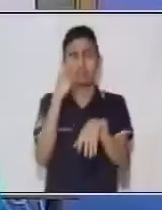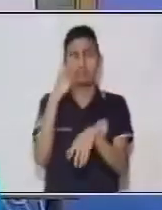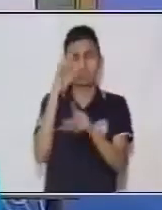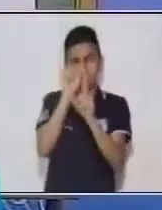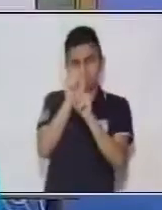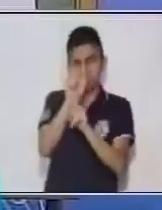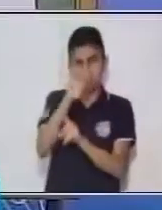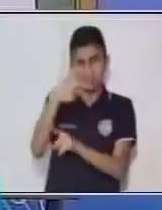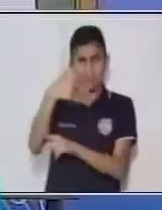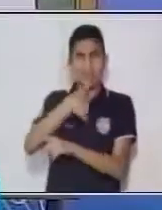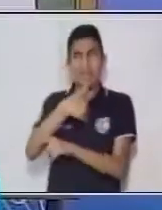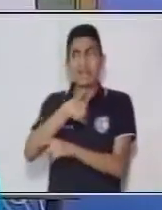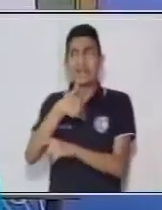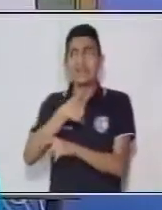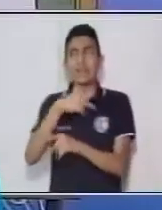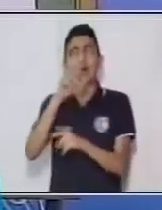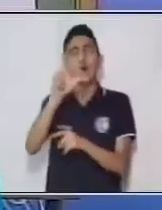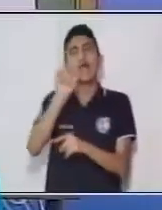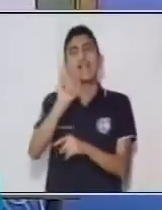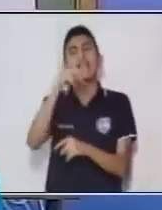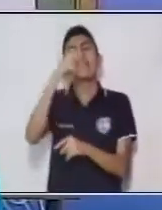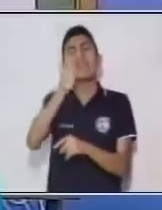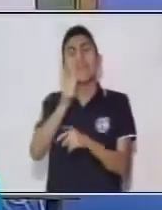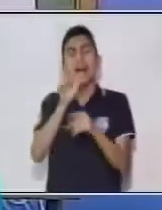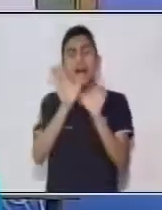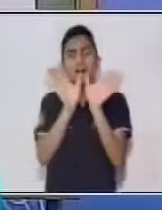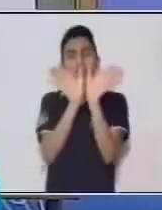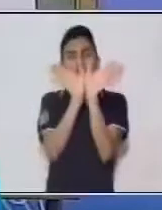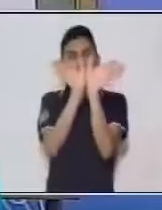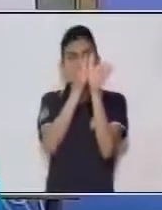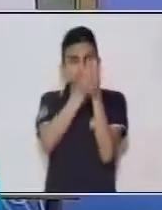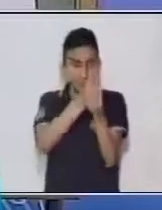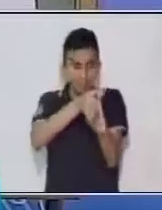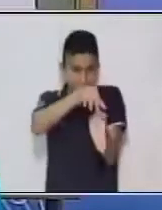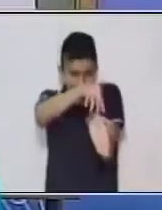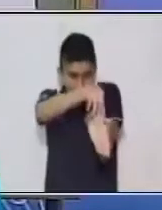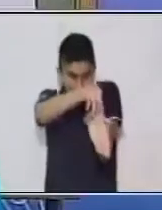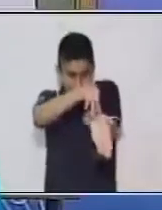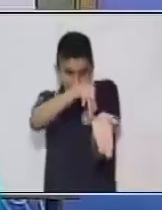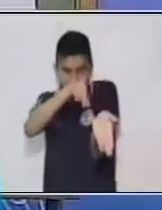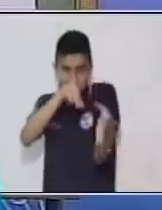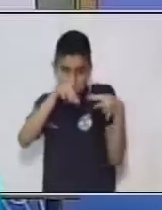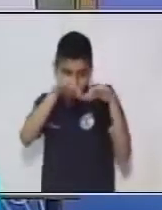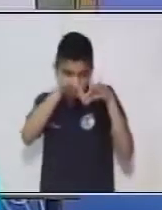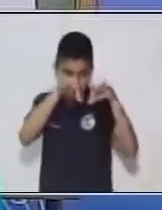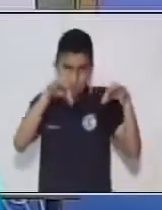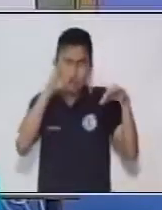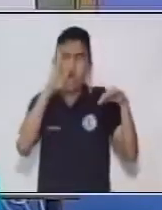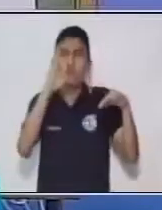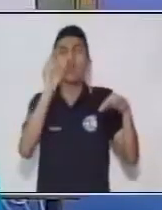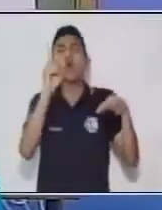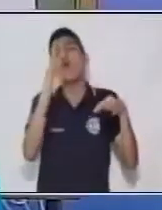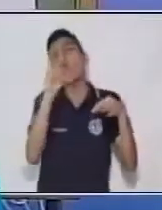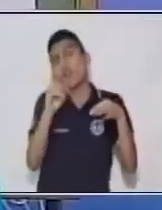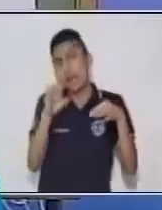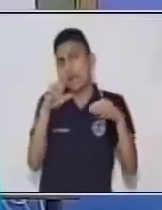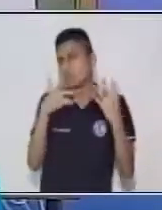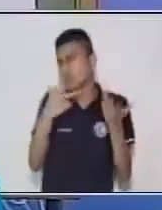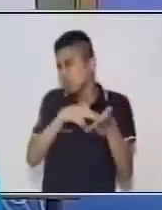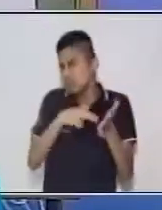tiene una línea central, que fue el doblez que hice, así que si yo lo doblo a la